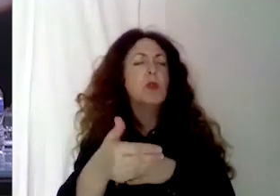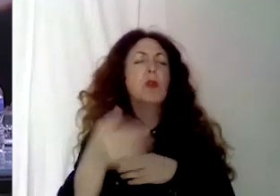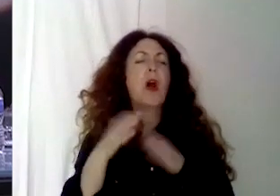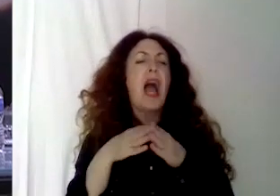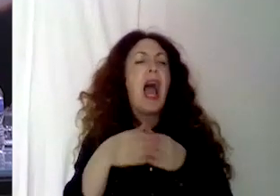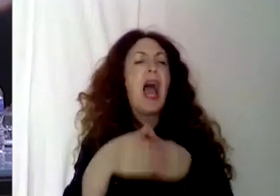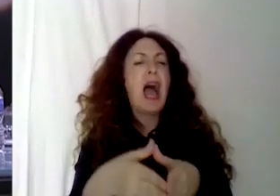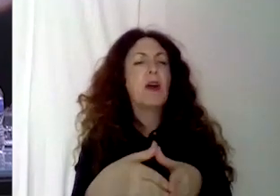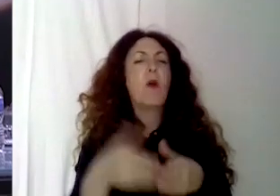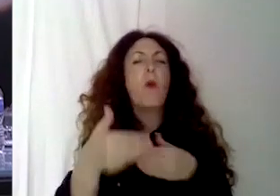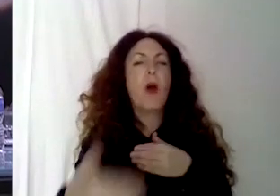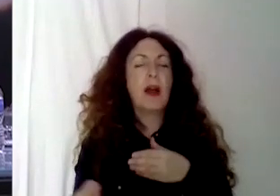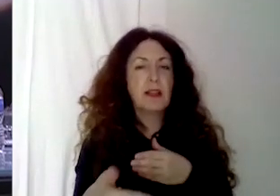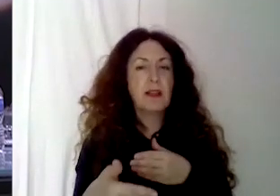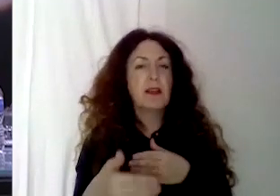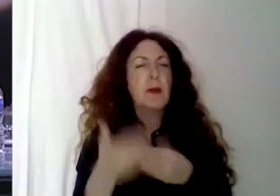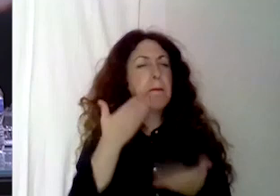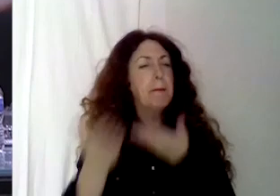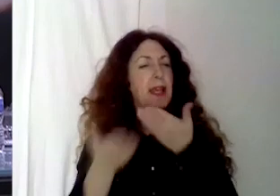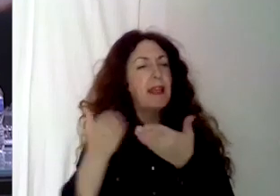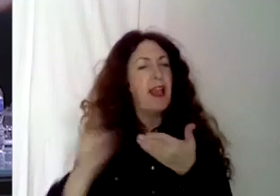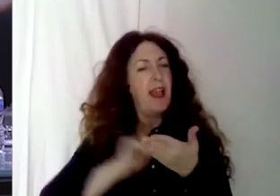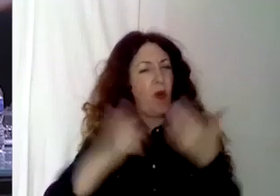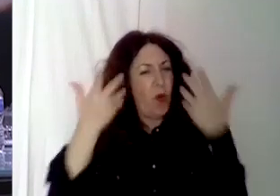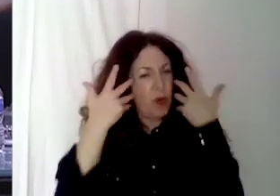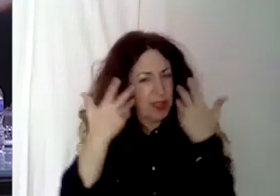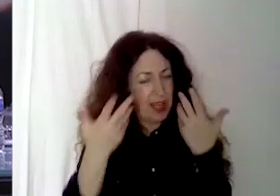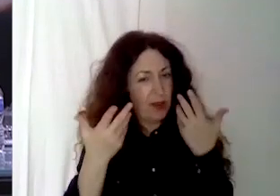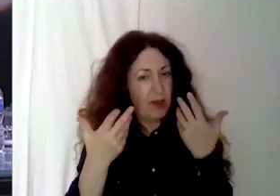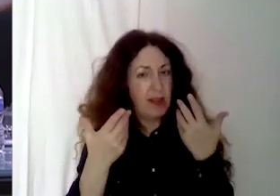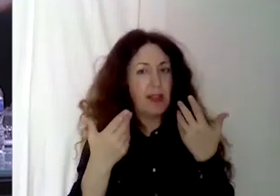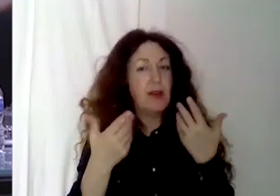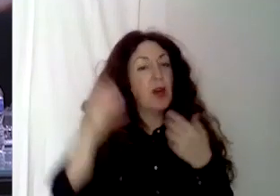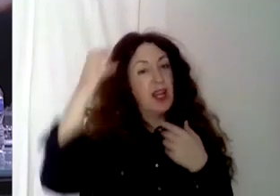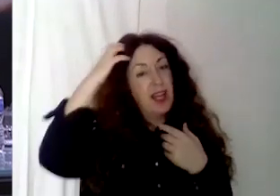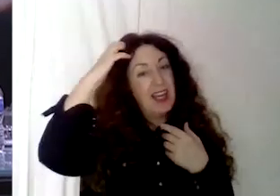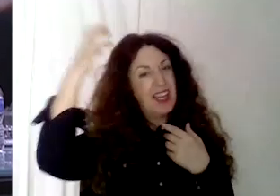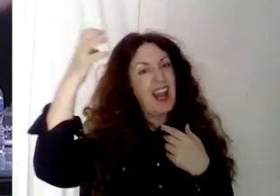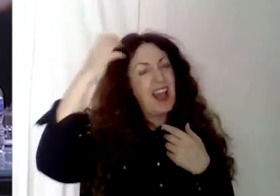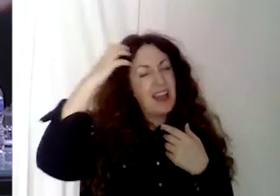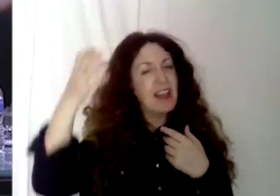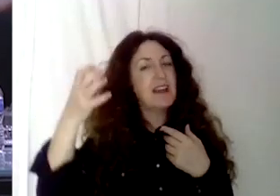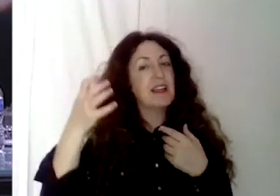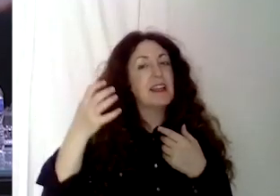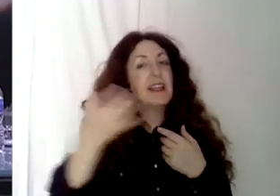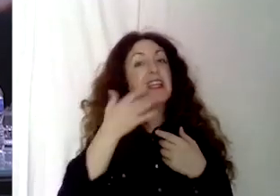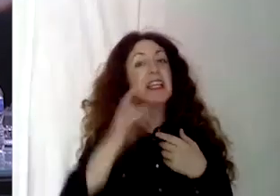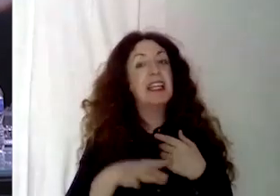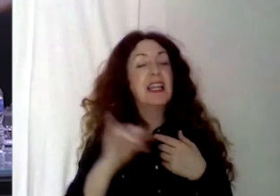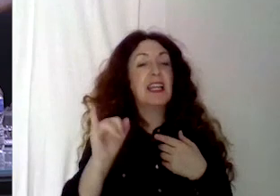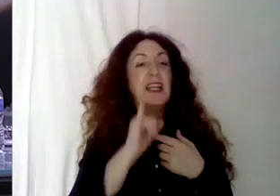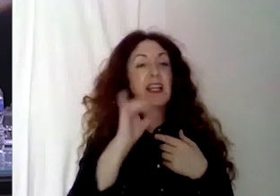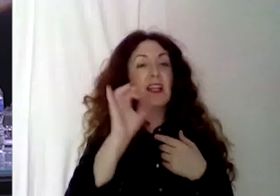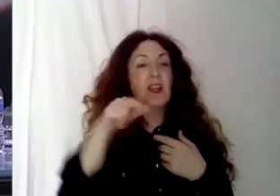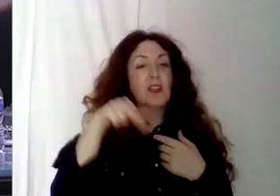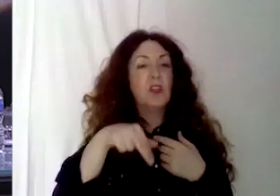Pero el problema es que funciona, porque le funciona a la reina esta cosa. Y este hombre se llamaba John Dee.